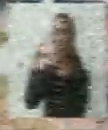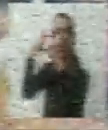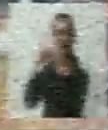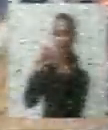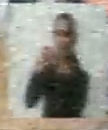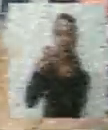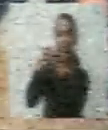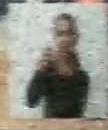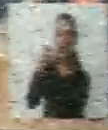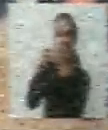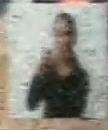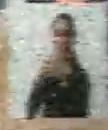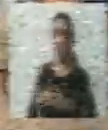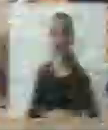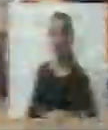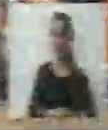recién nacido.